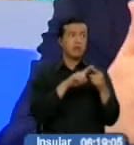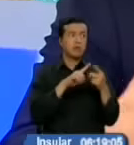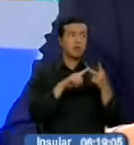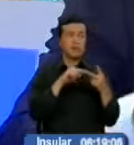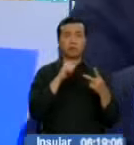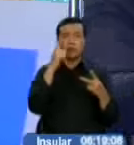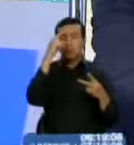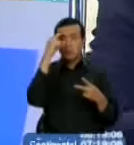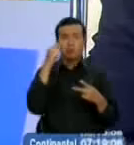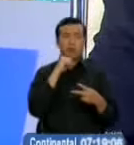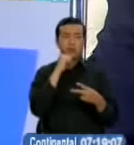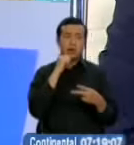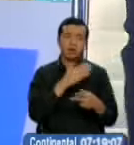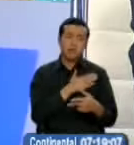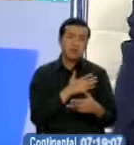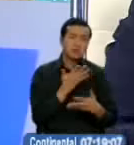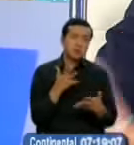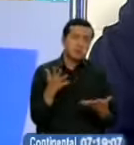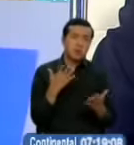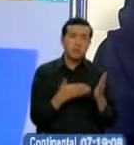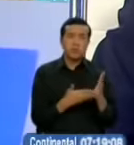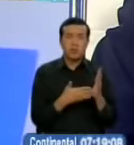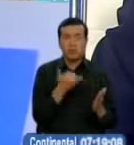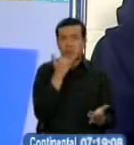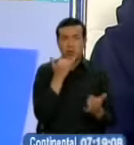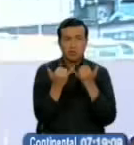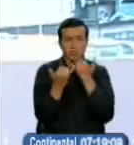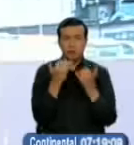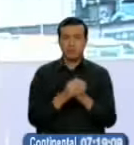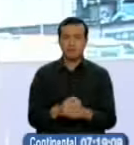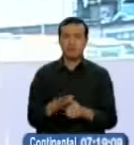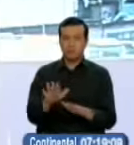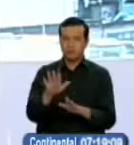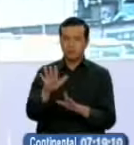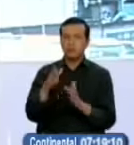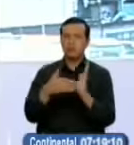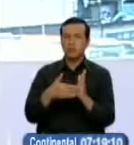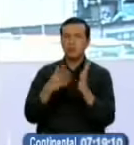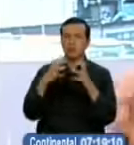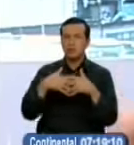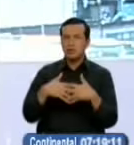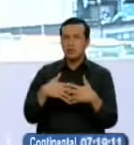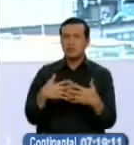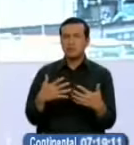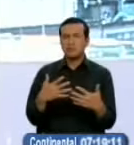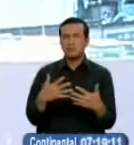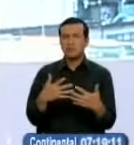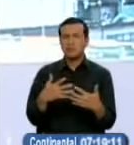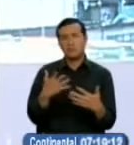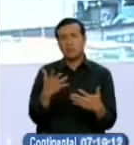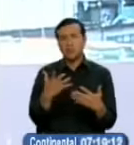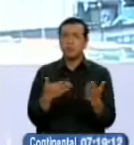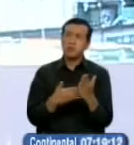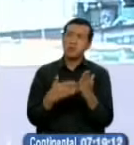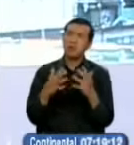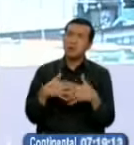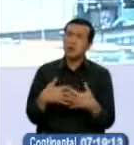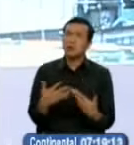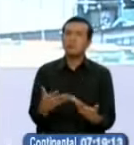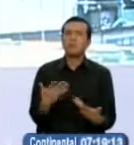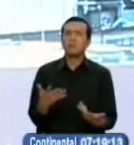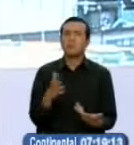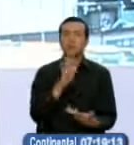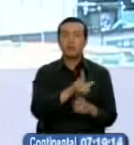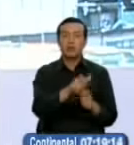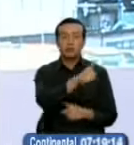que este gobierno no generó la confianza y que el modelo está fallando. A eso es lo que me iba. El modelo fracasado, yo acepto que diga que es un modelo fracasado, pero para